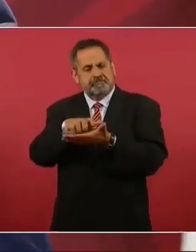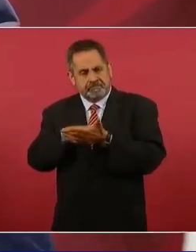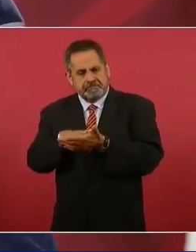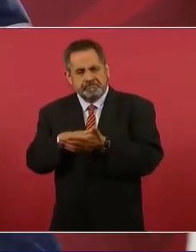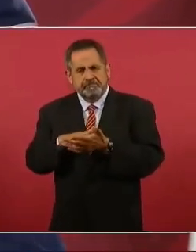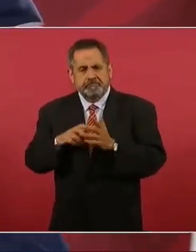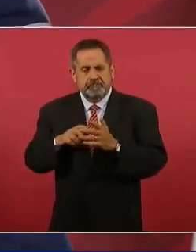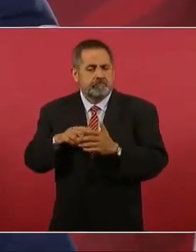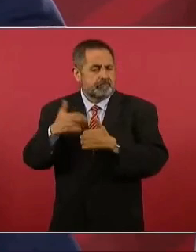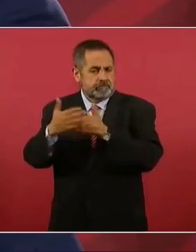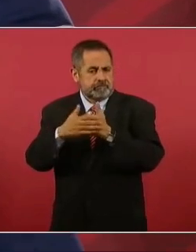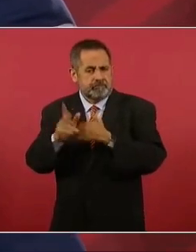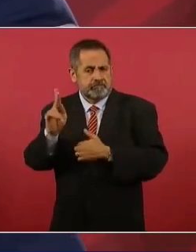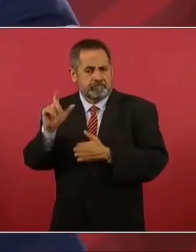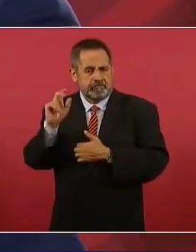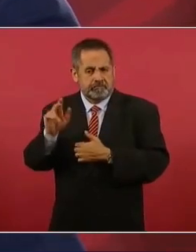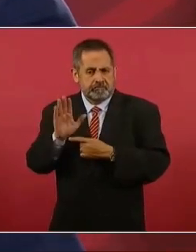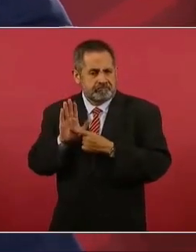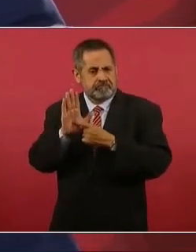vamos a presentar un plan